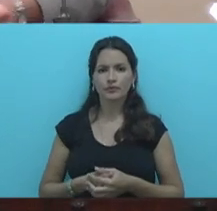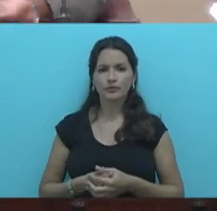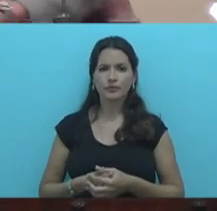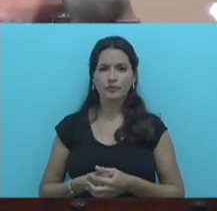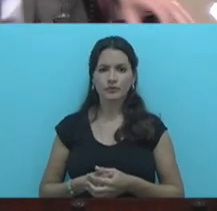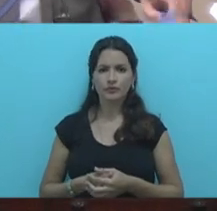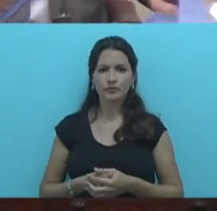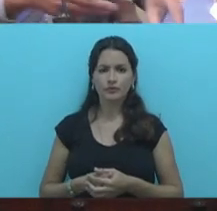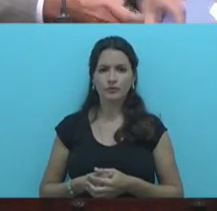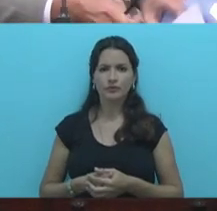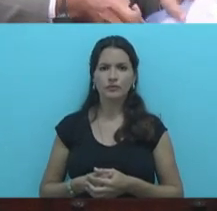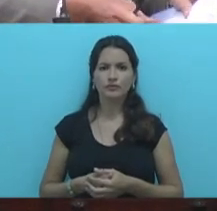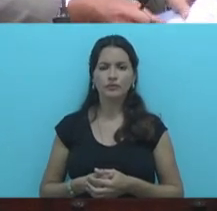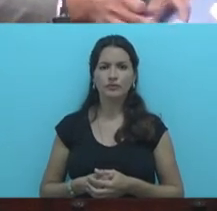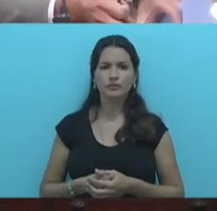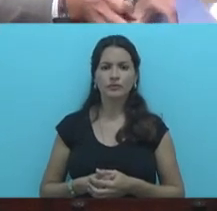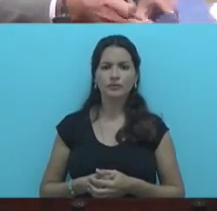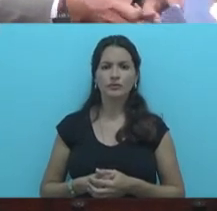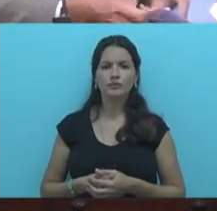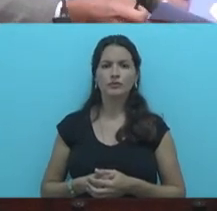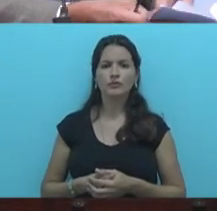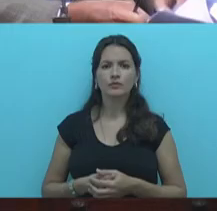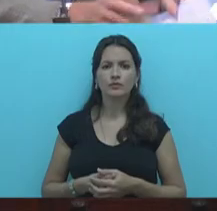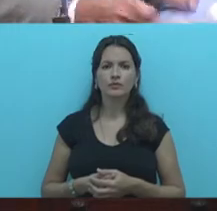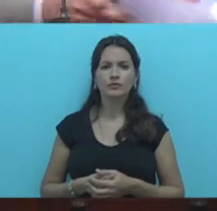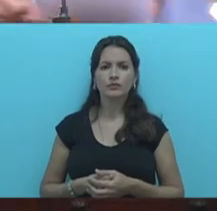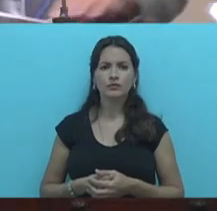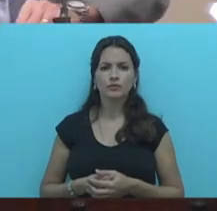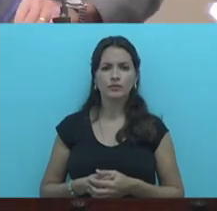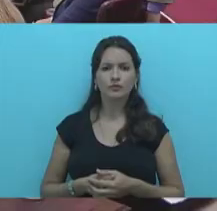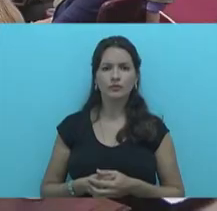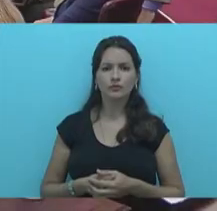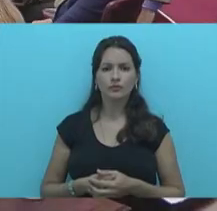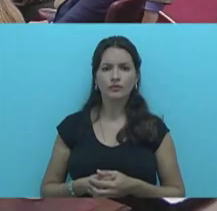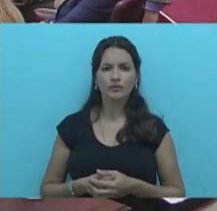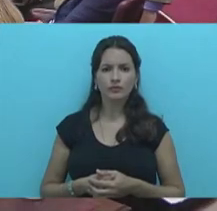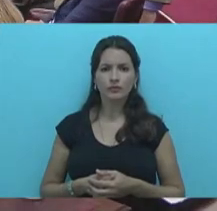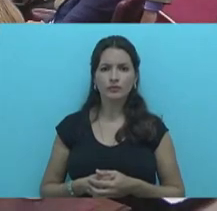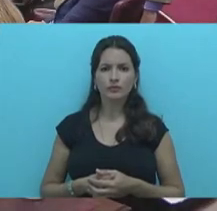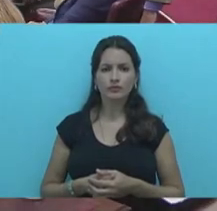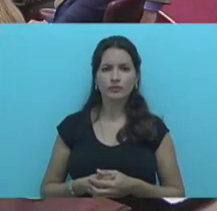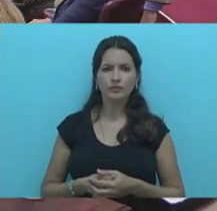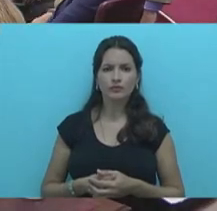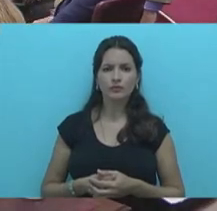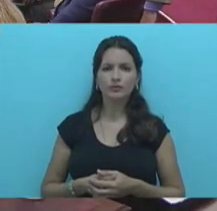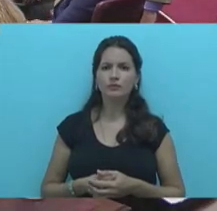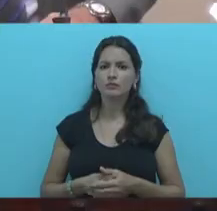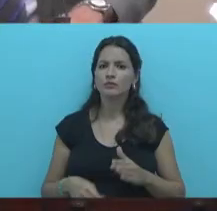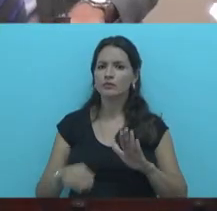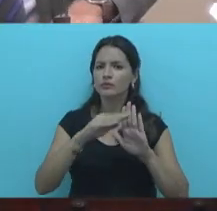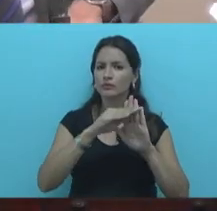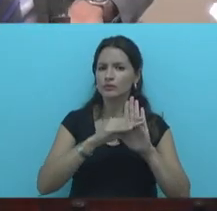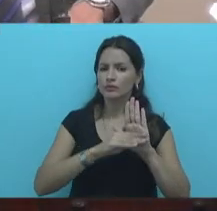continuación se debe considerar el orden del día. Por secretaría se dará lectura. Orden del día de